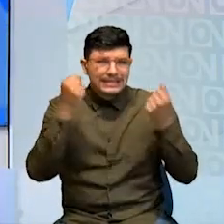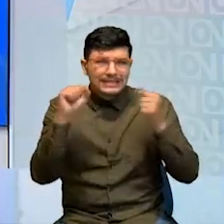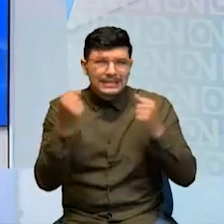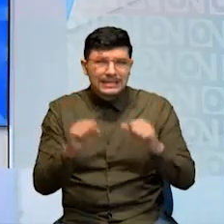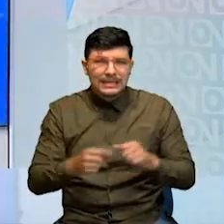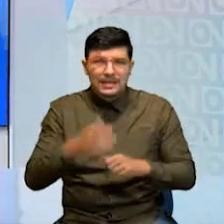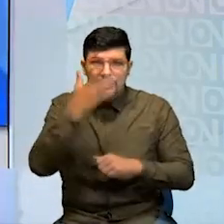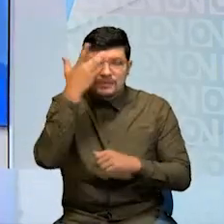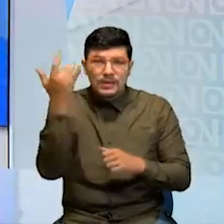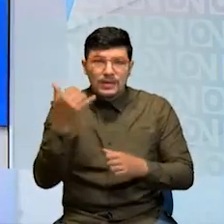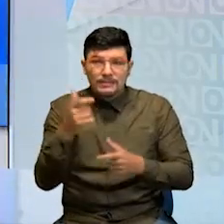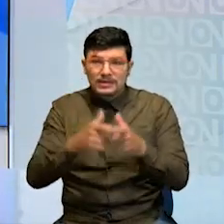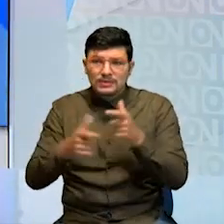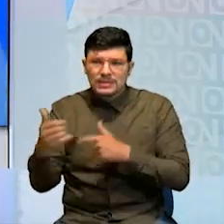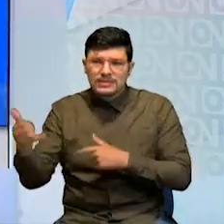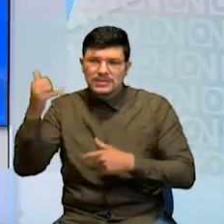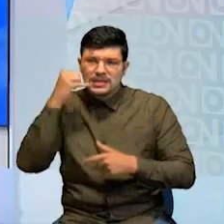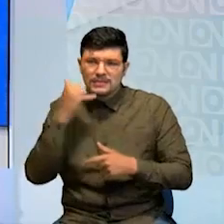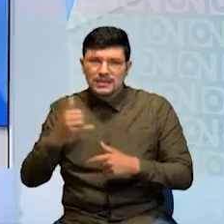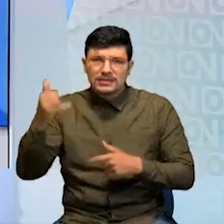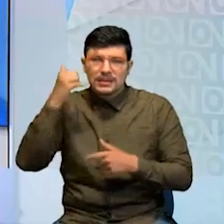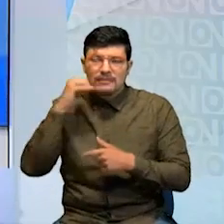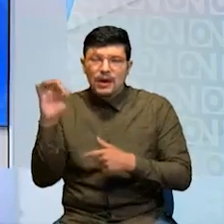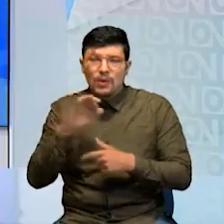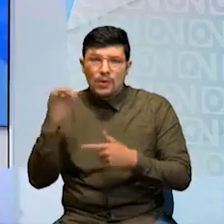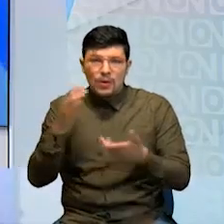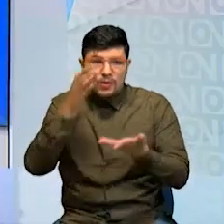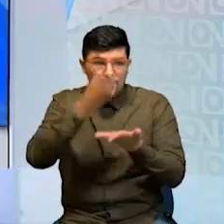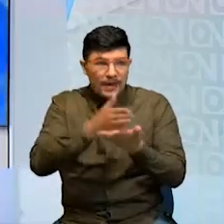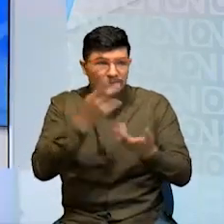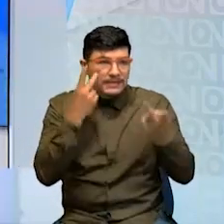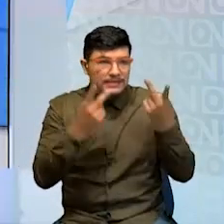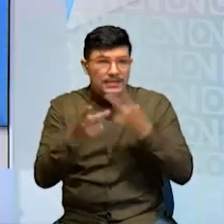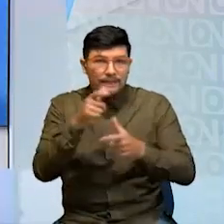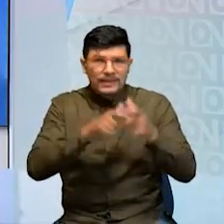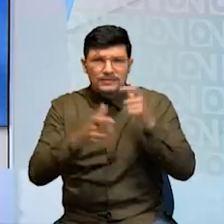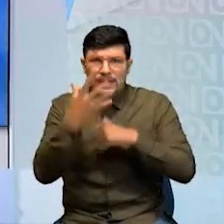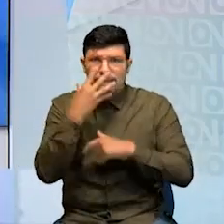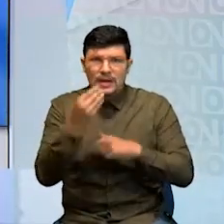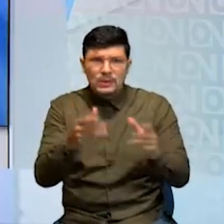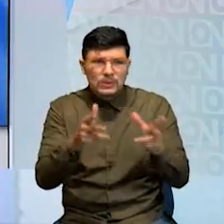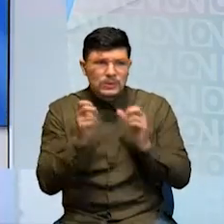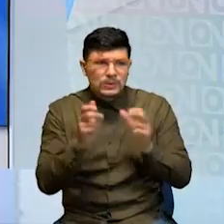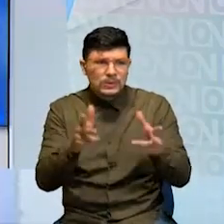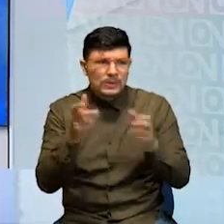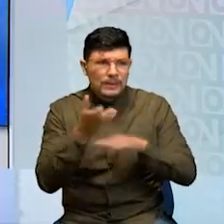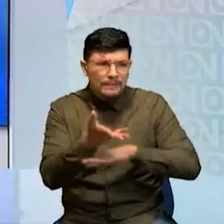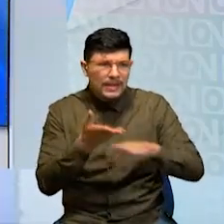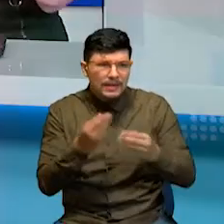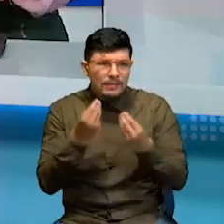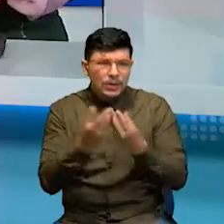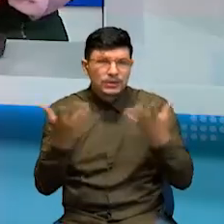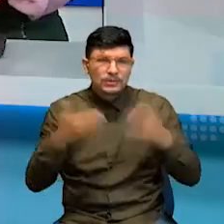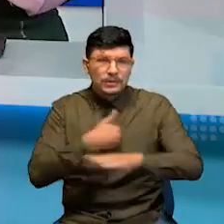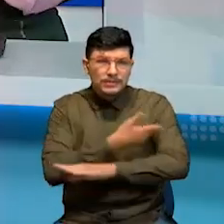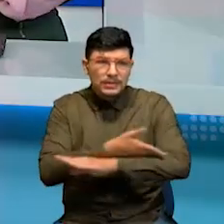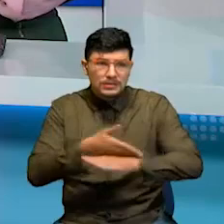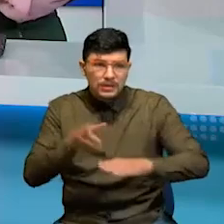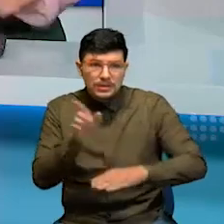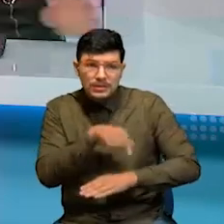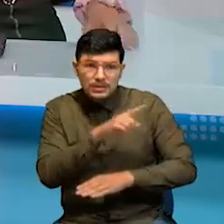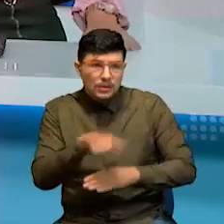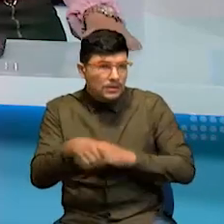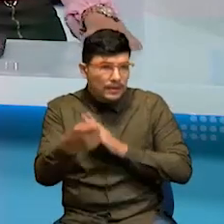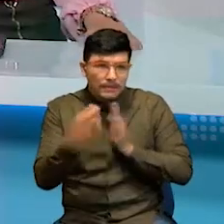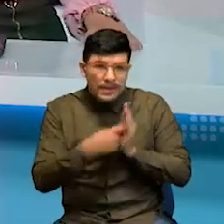las llamadas y visitas extorsivas de delincuentes los cuales se exigen sumas millonarias a cambio de no atentar contra su integridad o